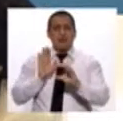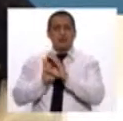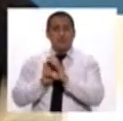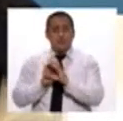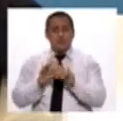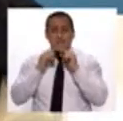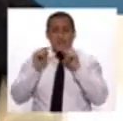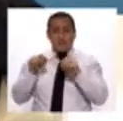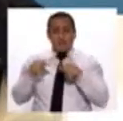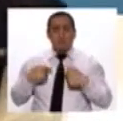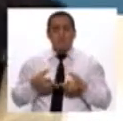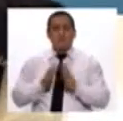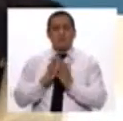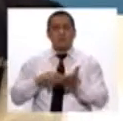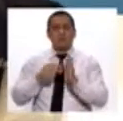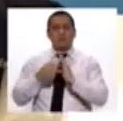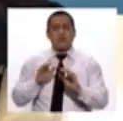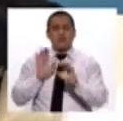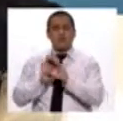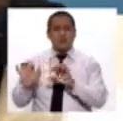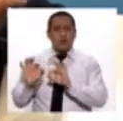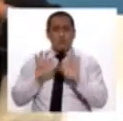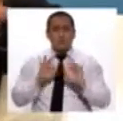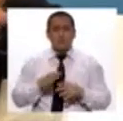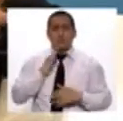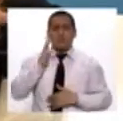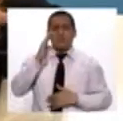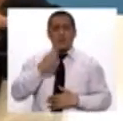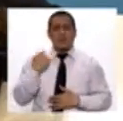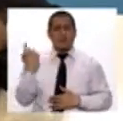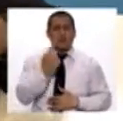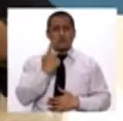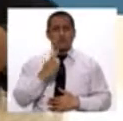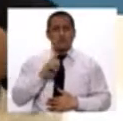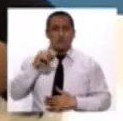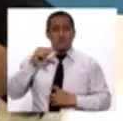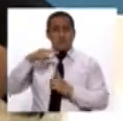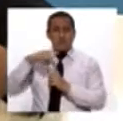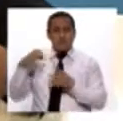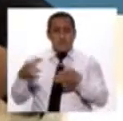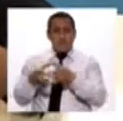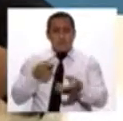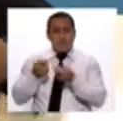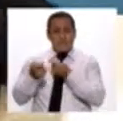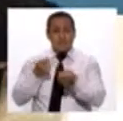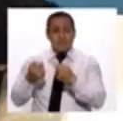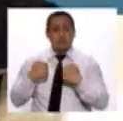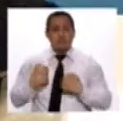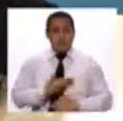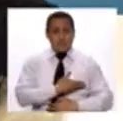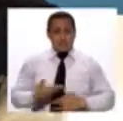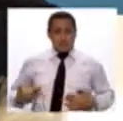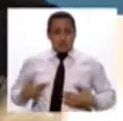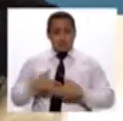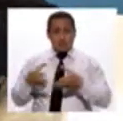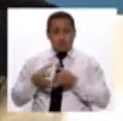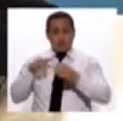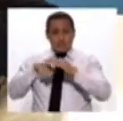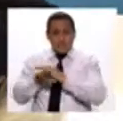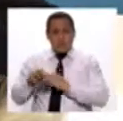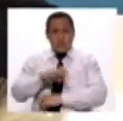Constitución. Y eso que digo yo, qué cosa es Constitución, lo obligo a toda la República. Un tribunal administrativo, yo presido un tribunal administrativo